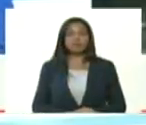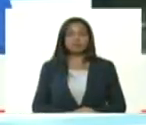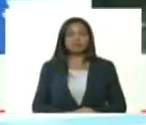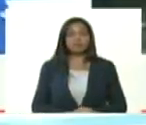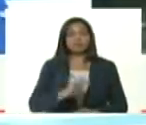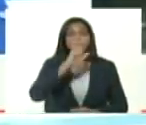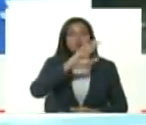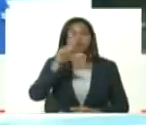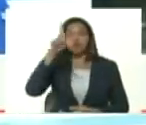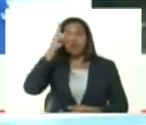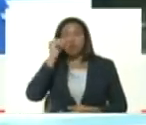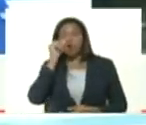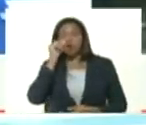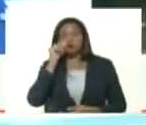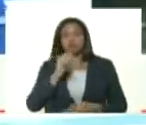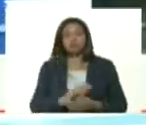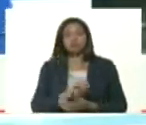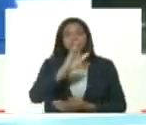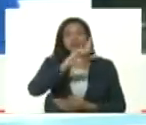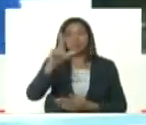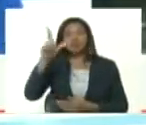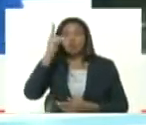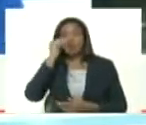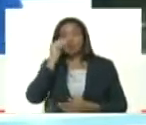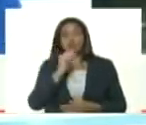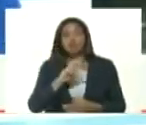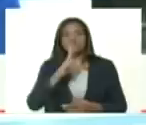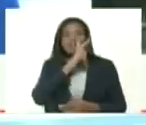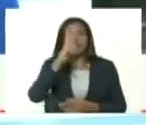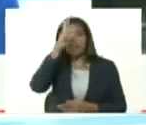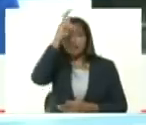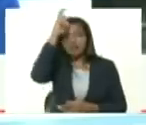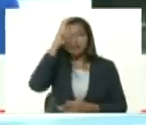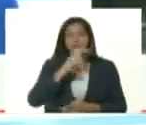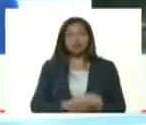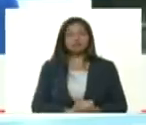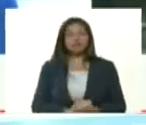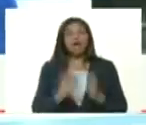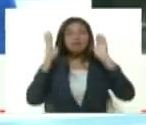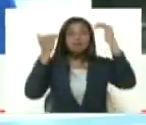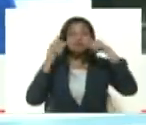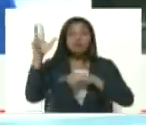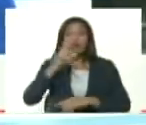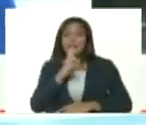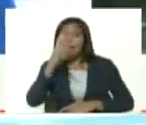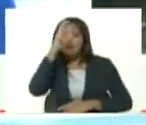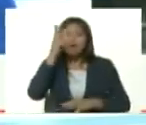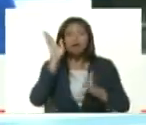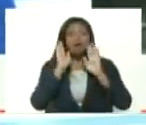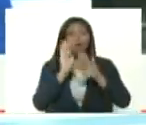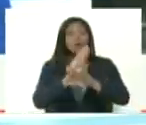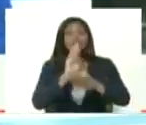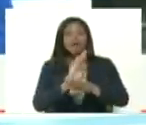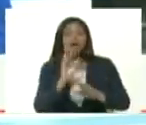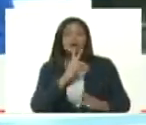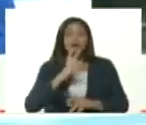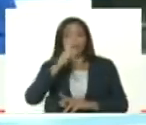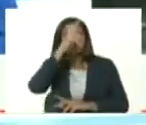51 años, un hombre de 51 años, de Carayaca, allá en la montaña. Atención Carayaca. Atención